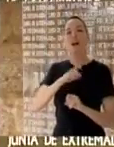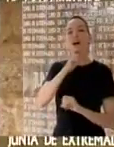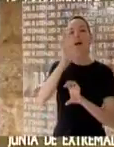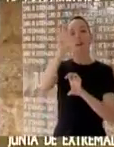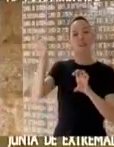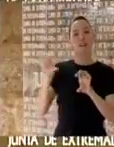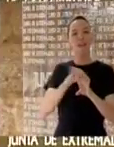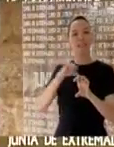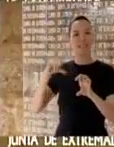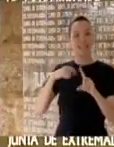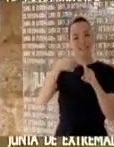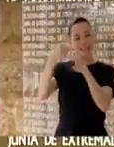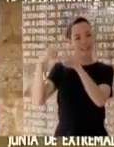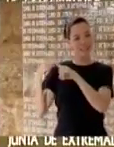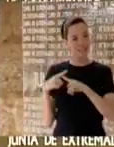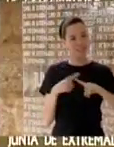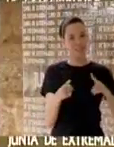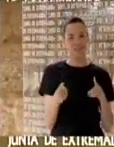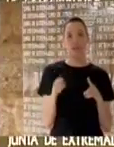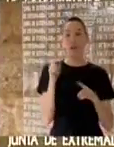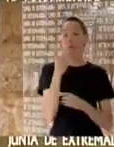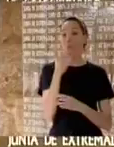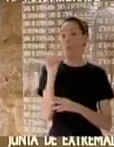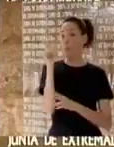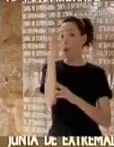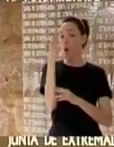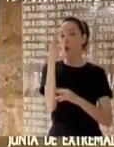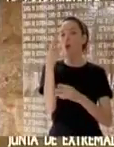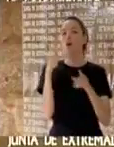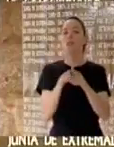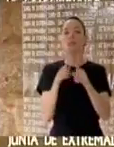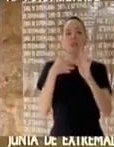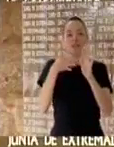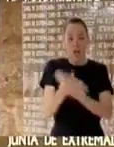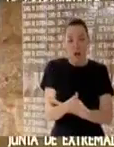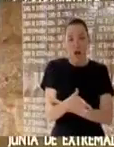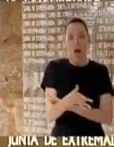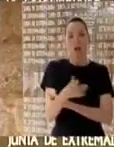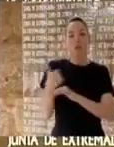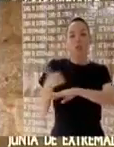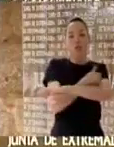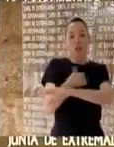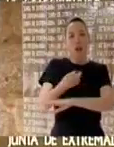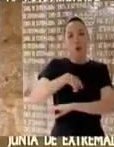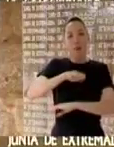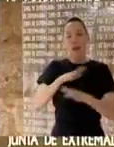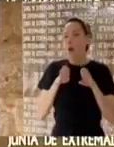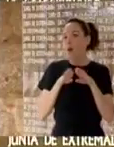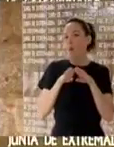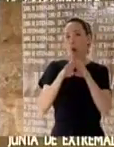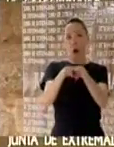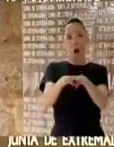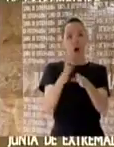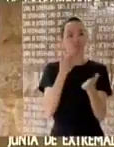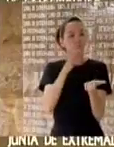la construyen. El primero tiene que ver con la igualdad entre españoles, en el acceso a bienes públicos esenciales, en